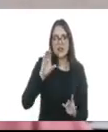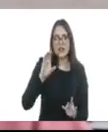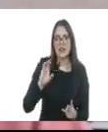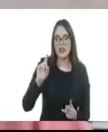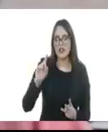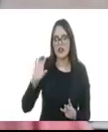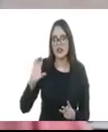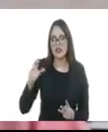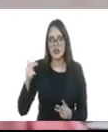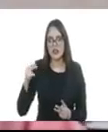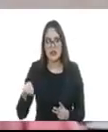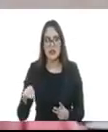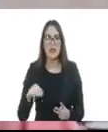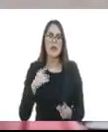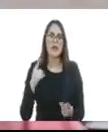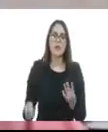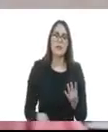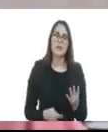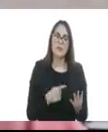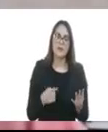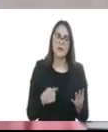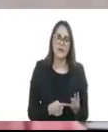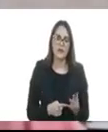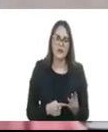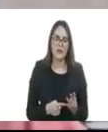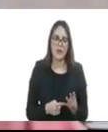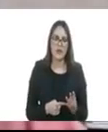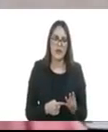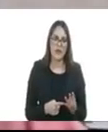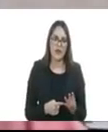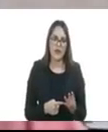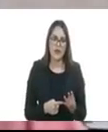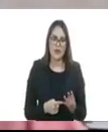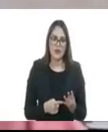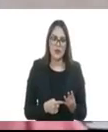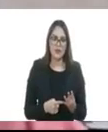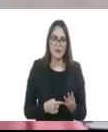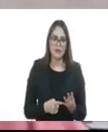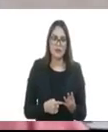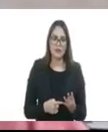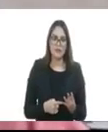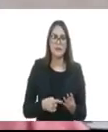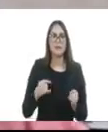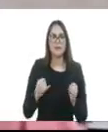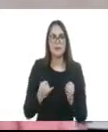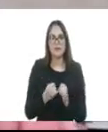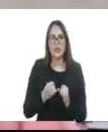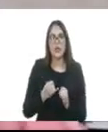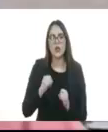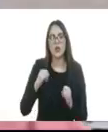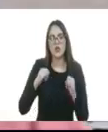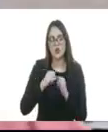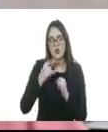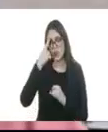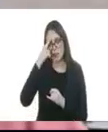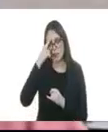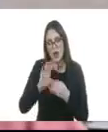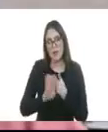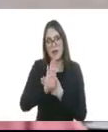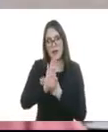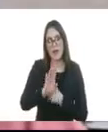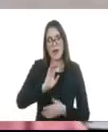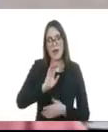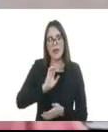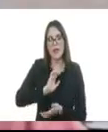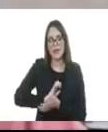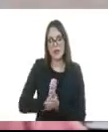la Ciudad de México, el Instituto para Prevenir la Discriminación de Querétaro, personas con discapacidad de la